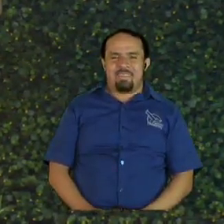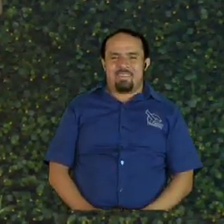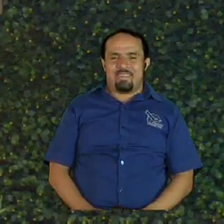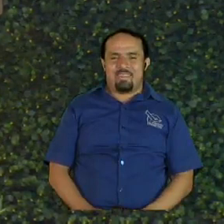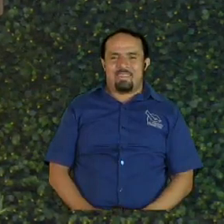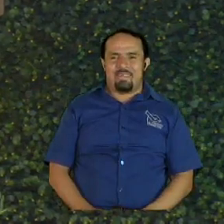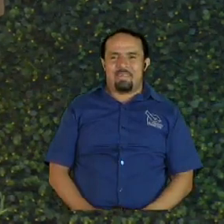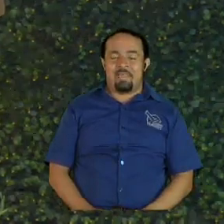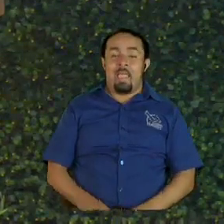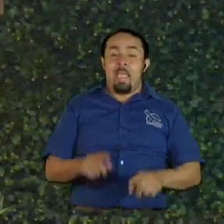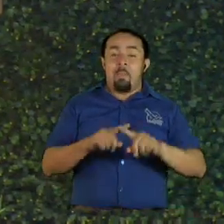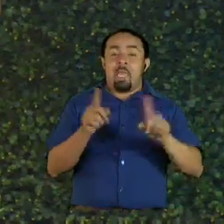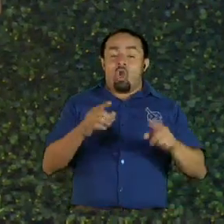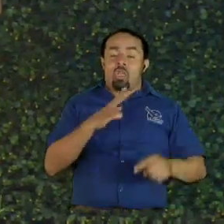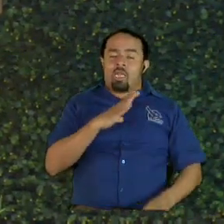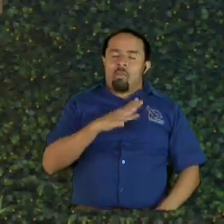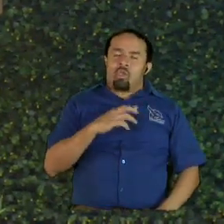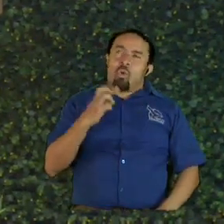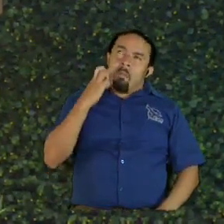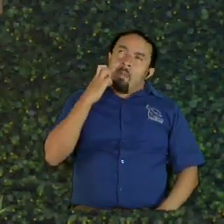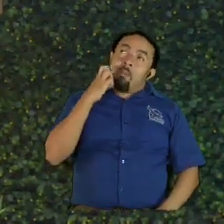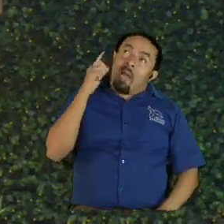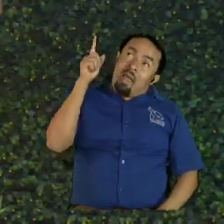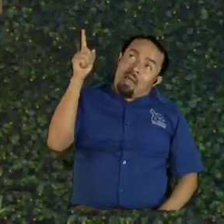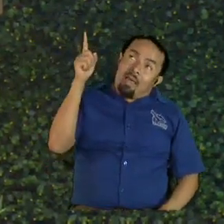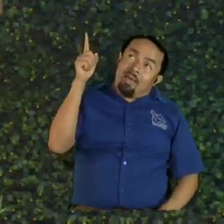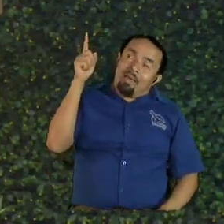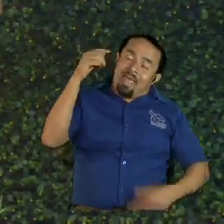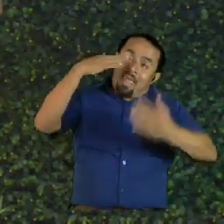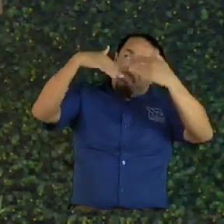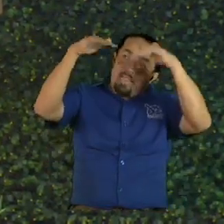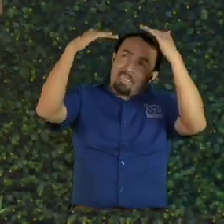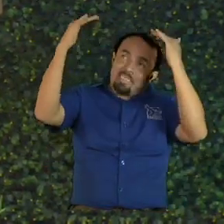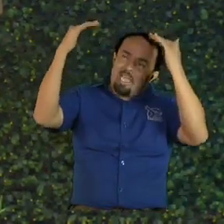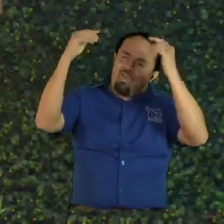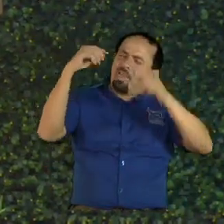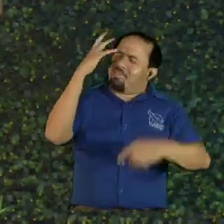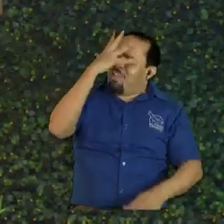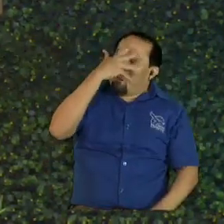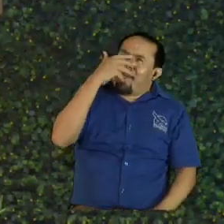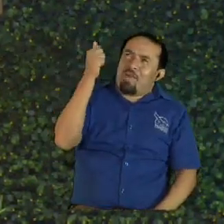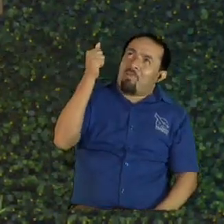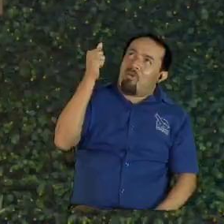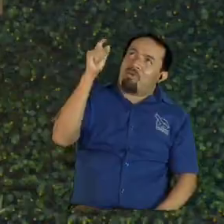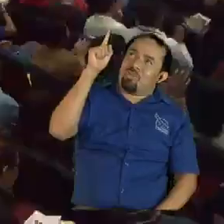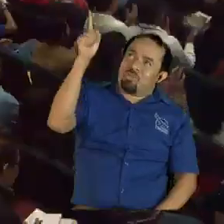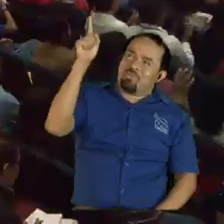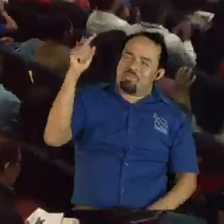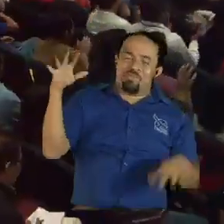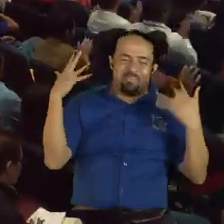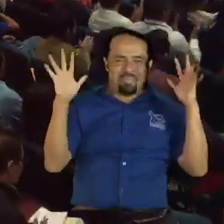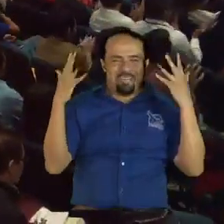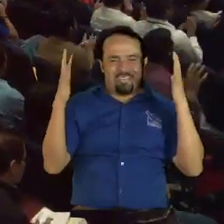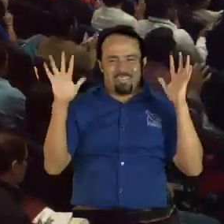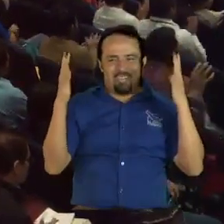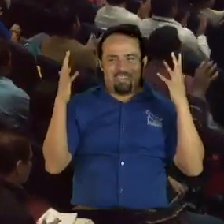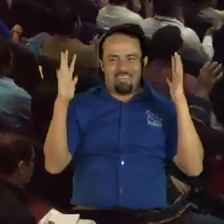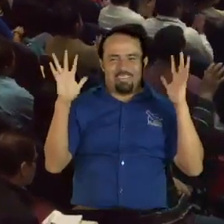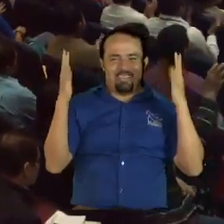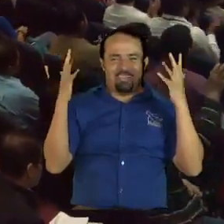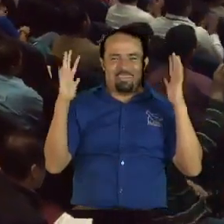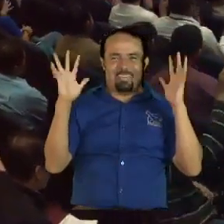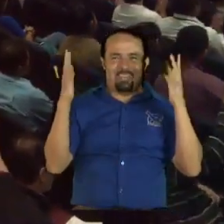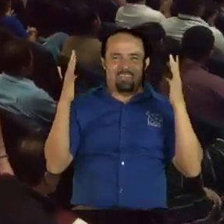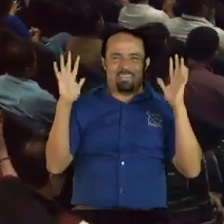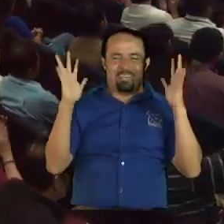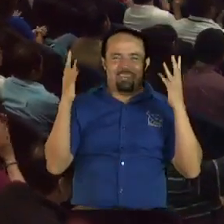Ay, pero tenemos un papá en los cielos que es hermoso, hermano. Ay,